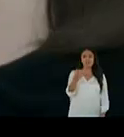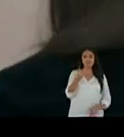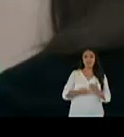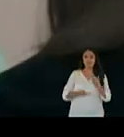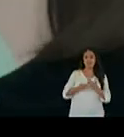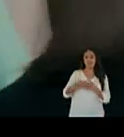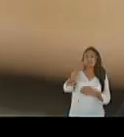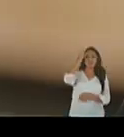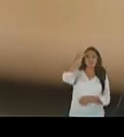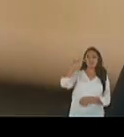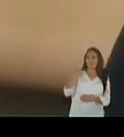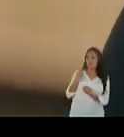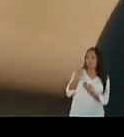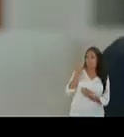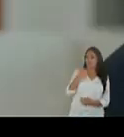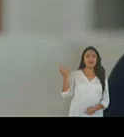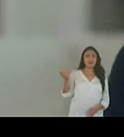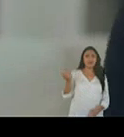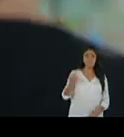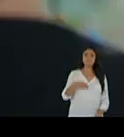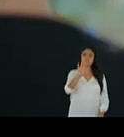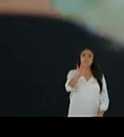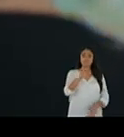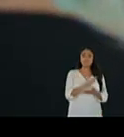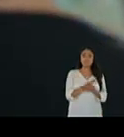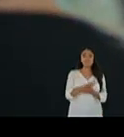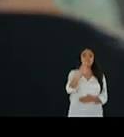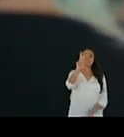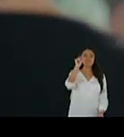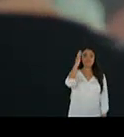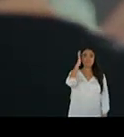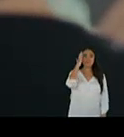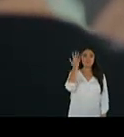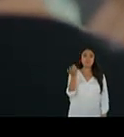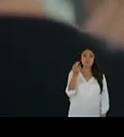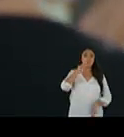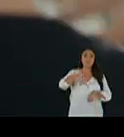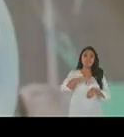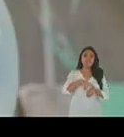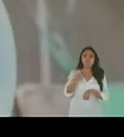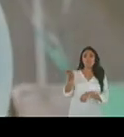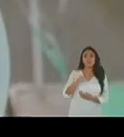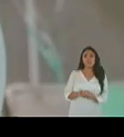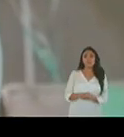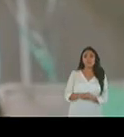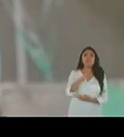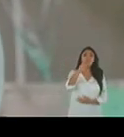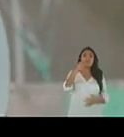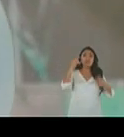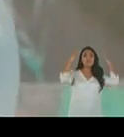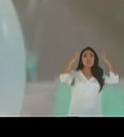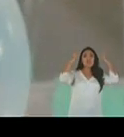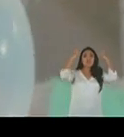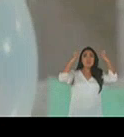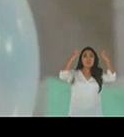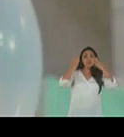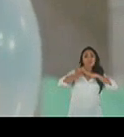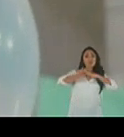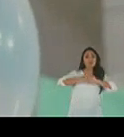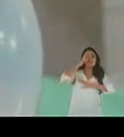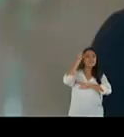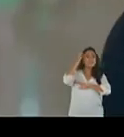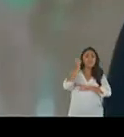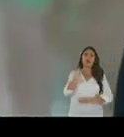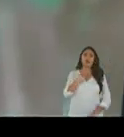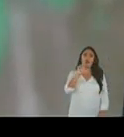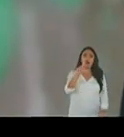Mami, ¿está nevando? No te preocupes, la caspa es un problema muy común. Ay, no, es que los champús anticaspa son carísimos. No